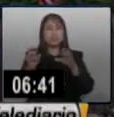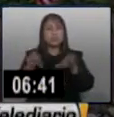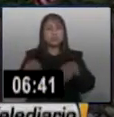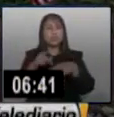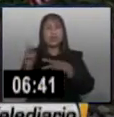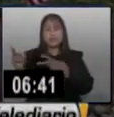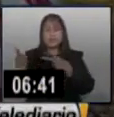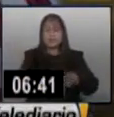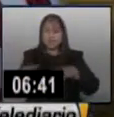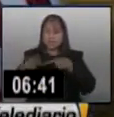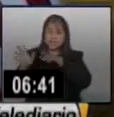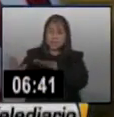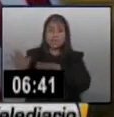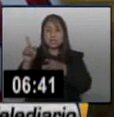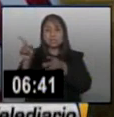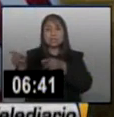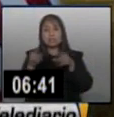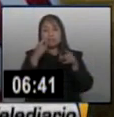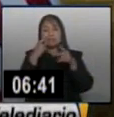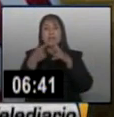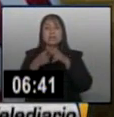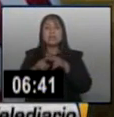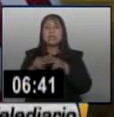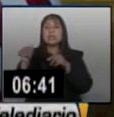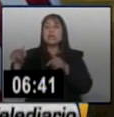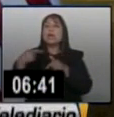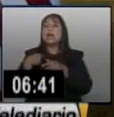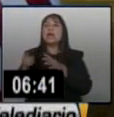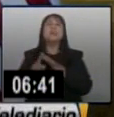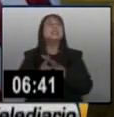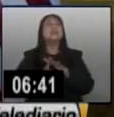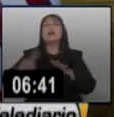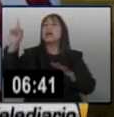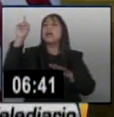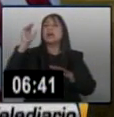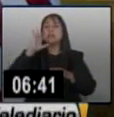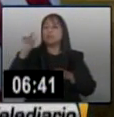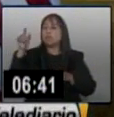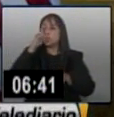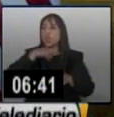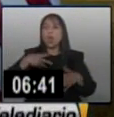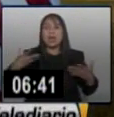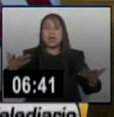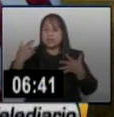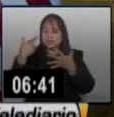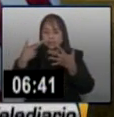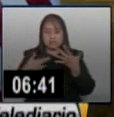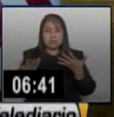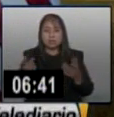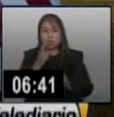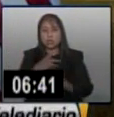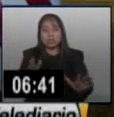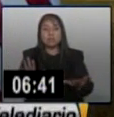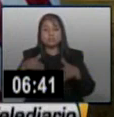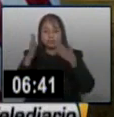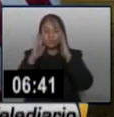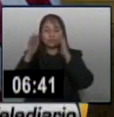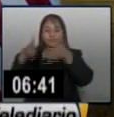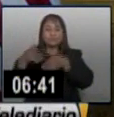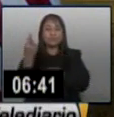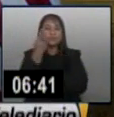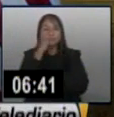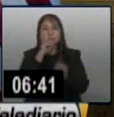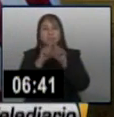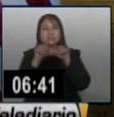Guatemala que parten de su región no porque quieran, sino porque carecen de recursos. Es ese nuestro enfoque predominante, o